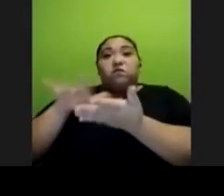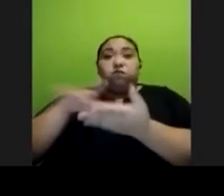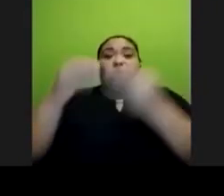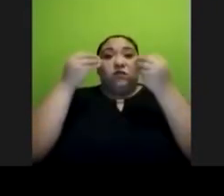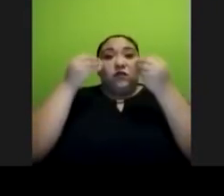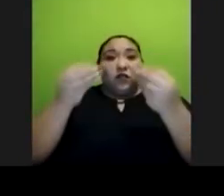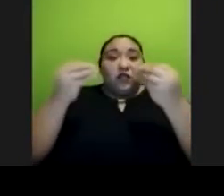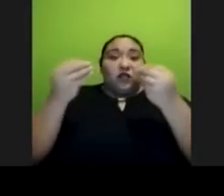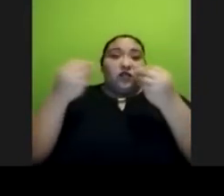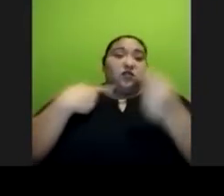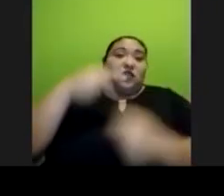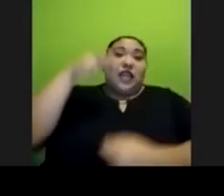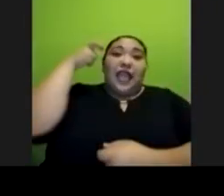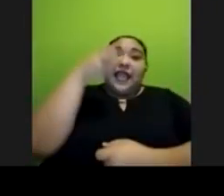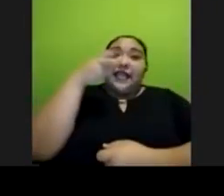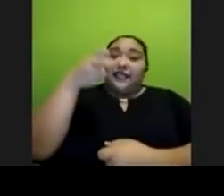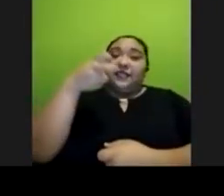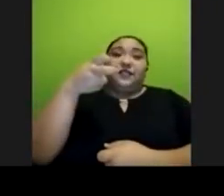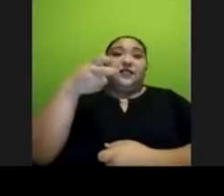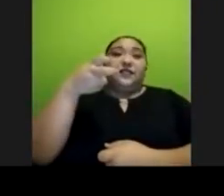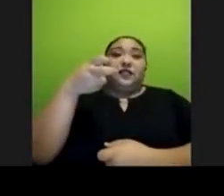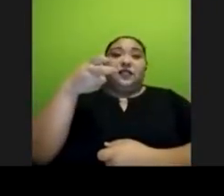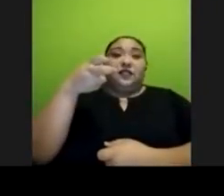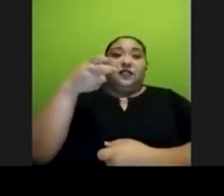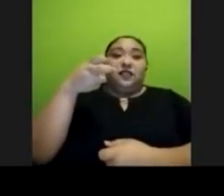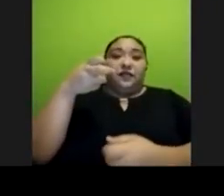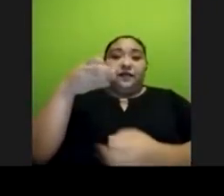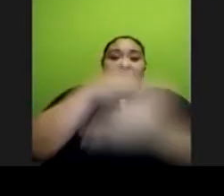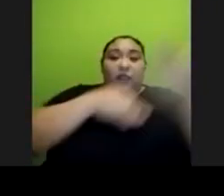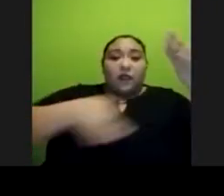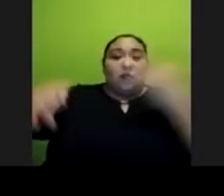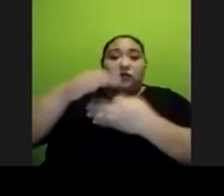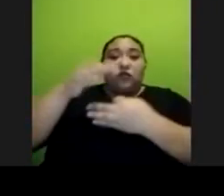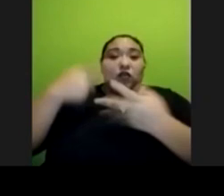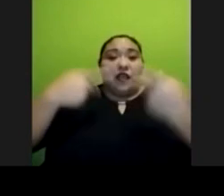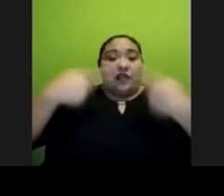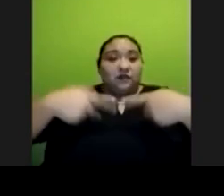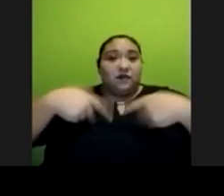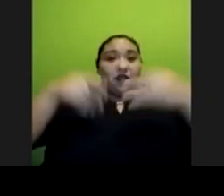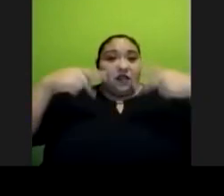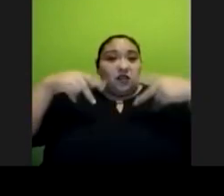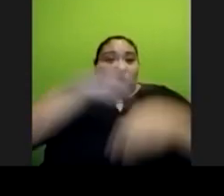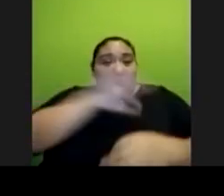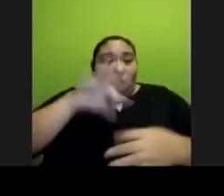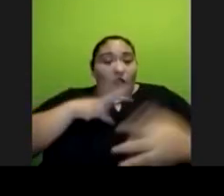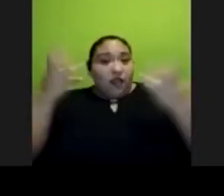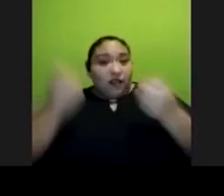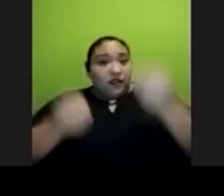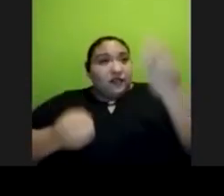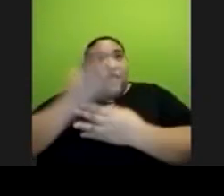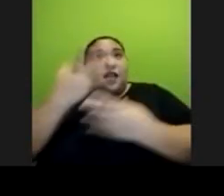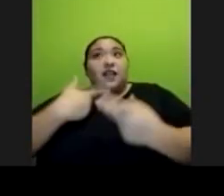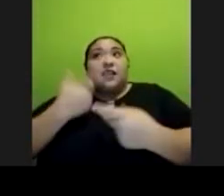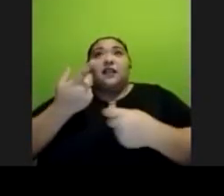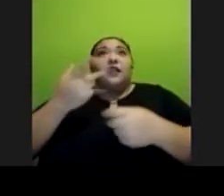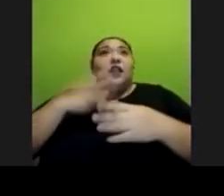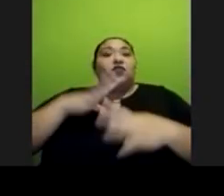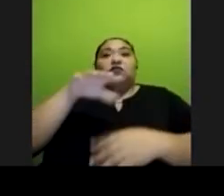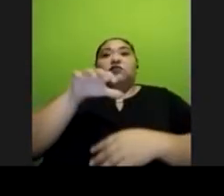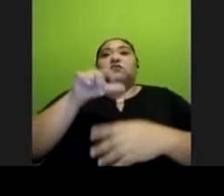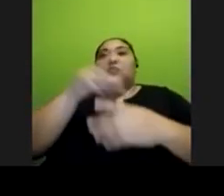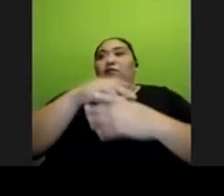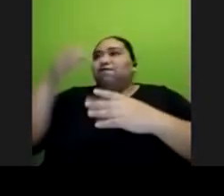humanitaria en efectivo, de forma que las personas pueden salir de albergues y arrendar su propia vivienda. Pero claramente hay un